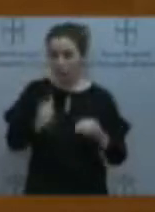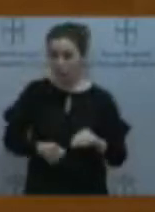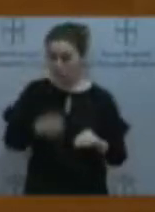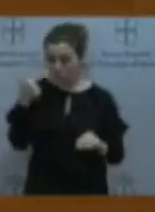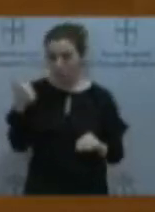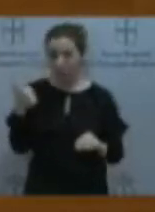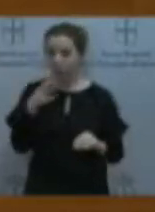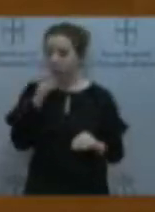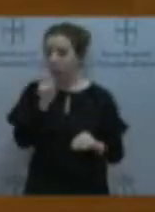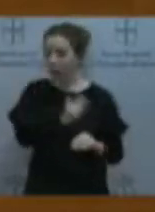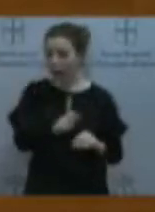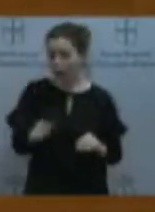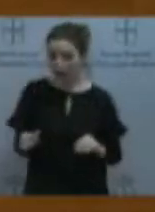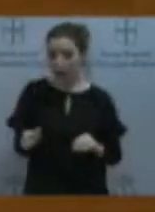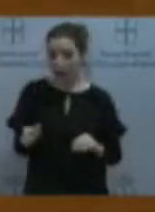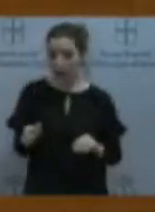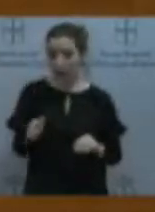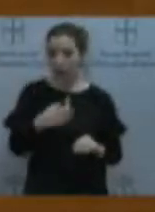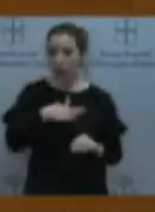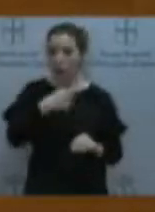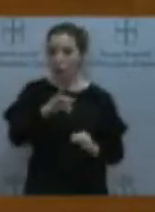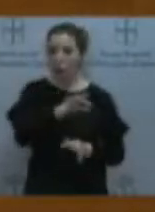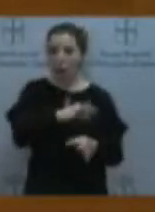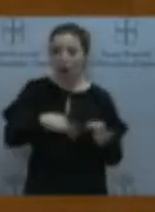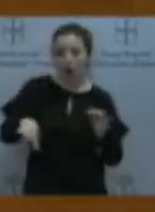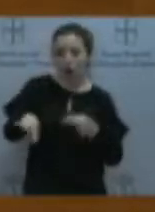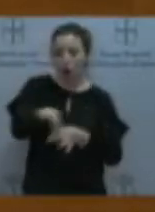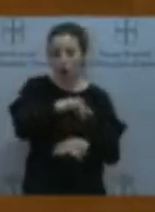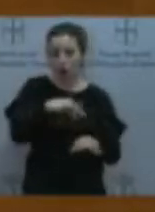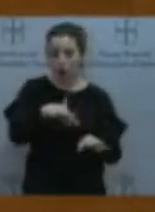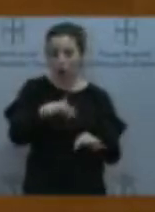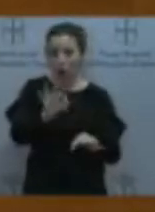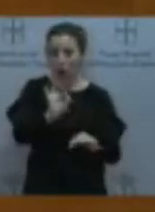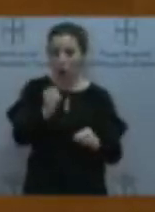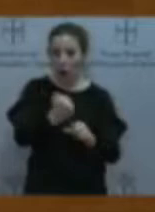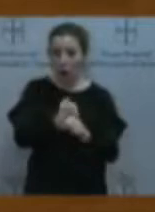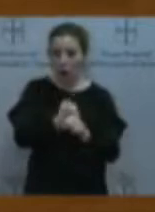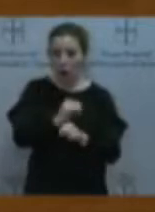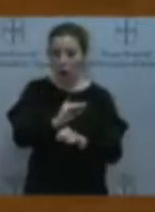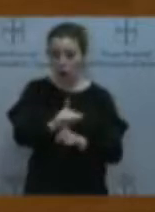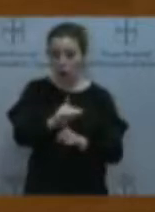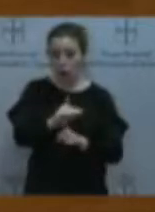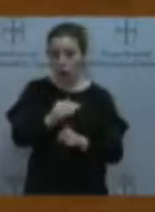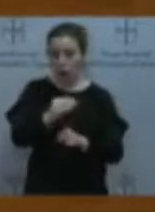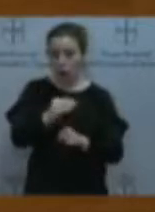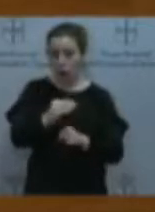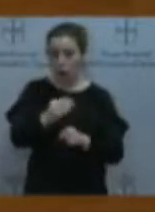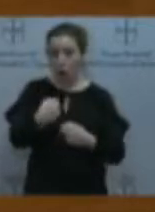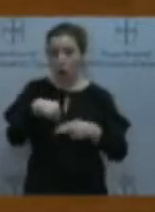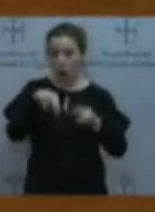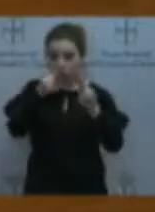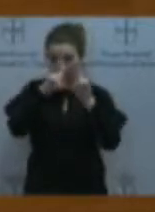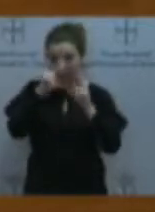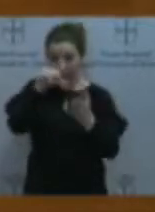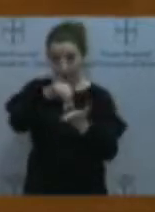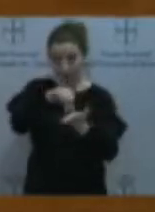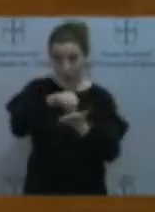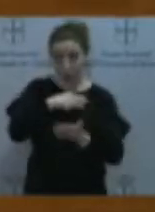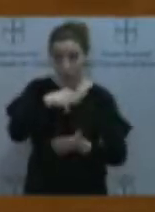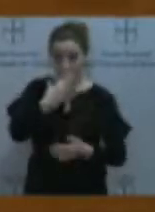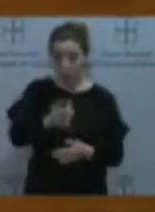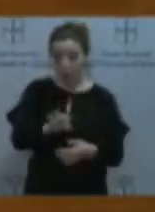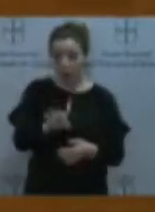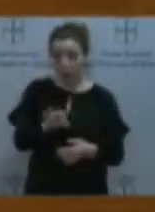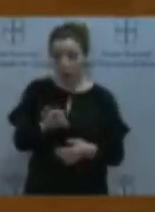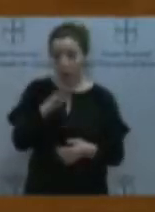rotar, complementar la su actividad con hospitales del centro, para el su desarrollo profesional,